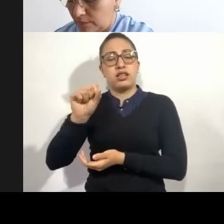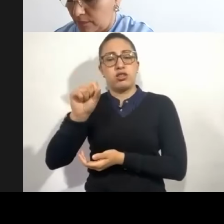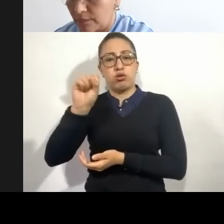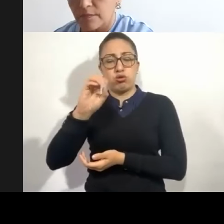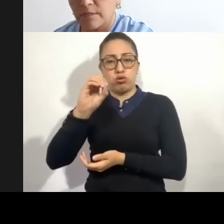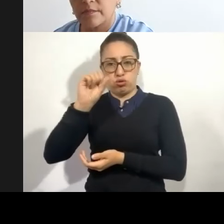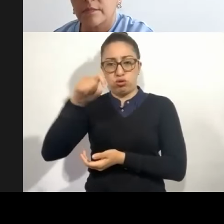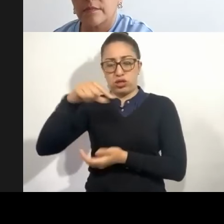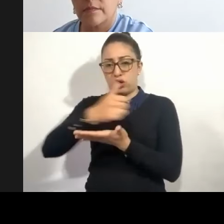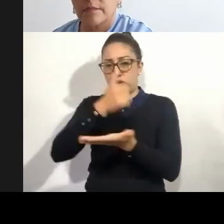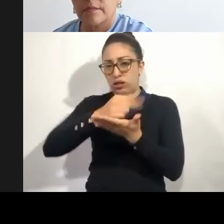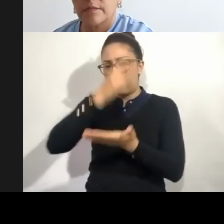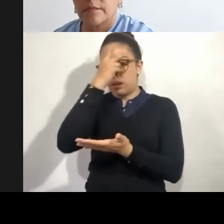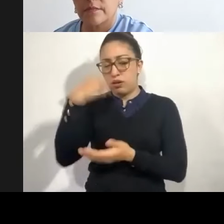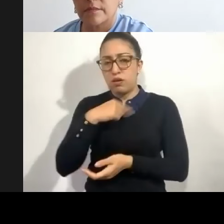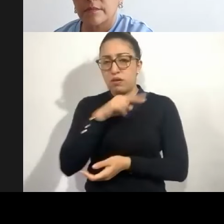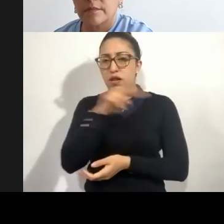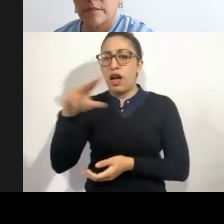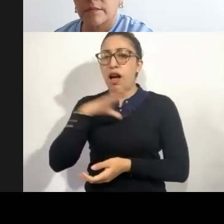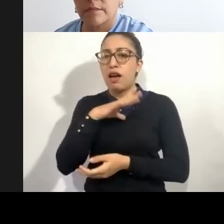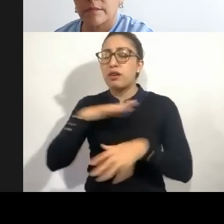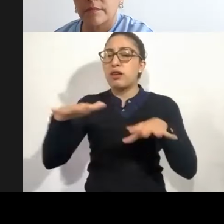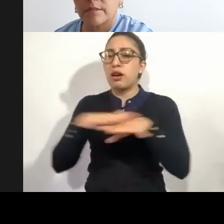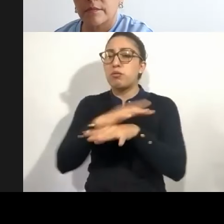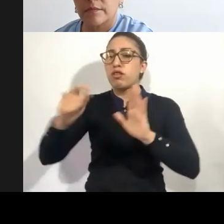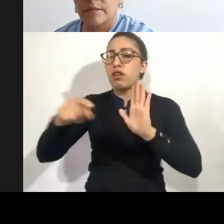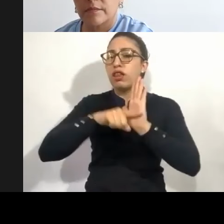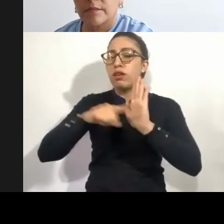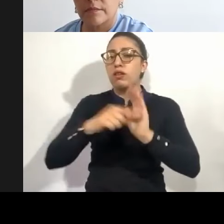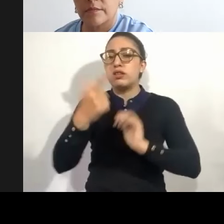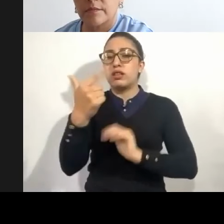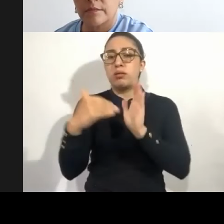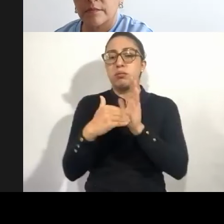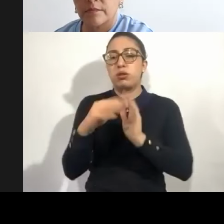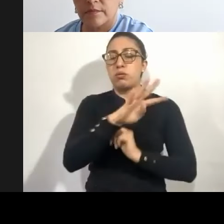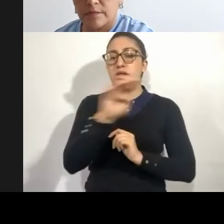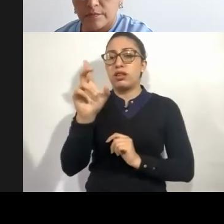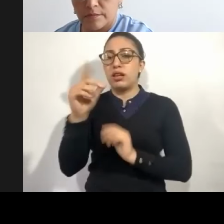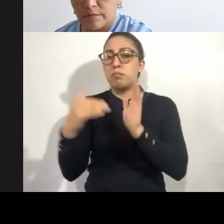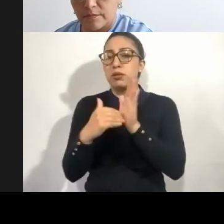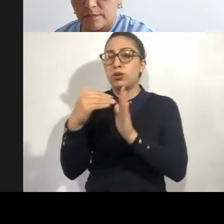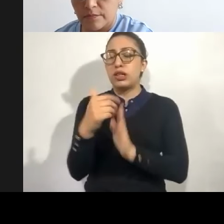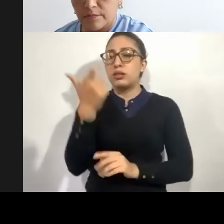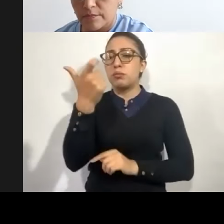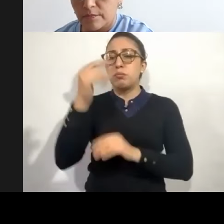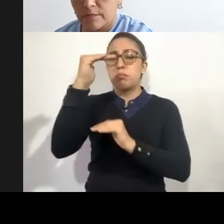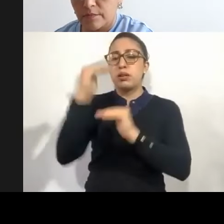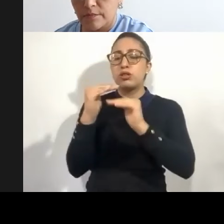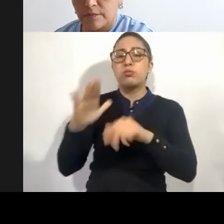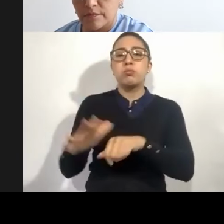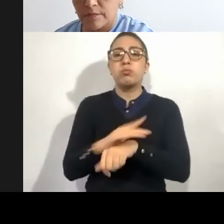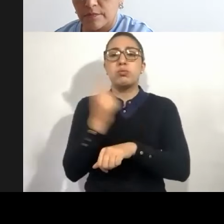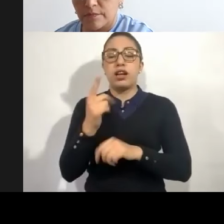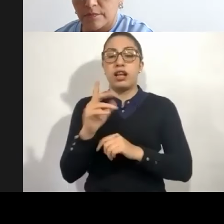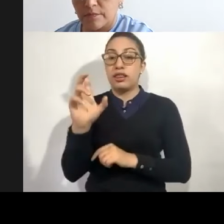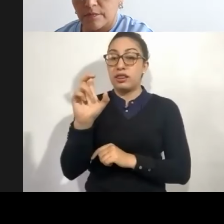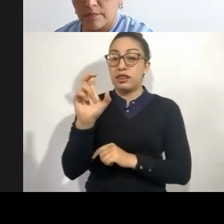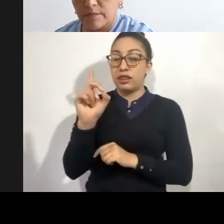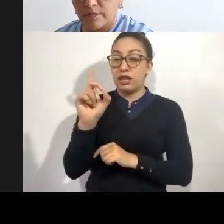la ciudad verá impacto negativo por 7,430 millones de pesos? 70% menos que el